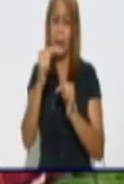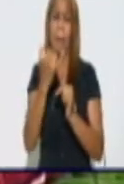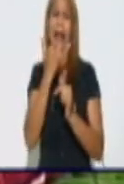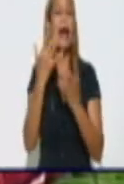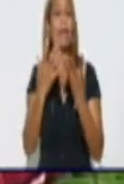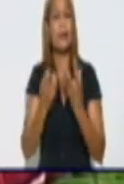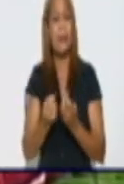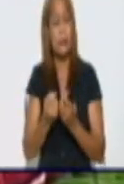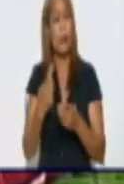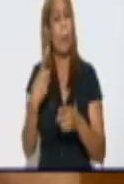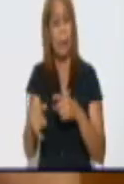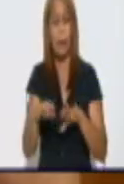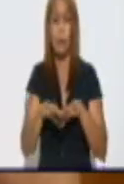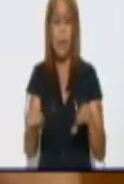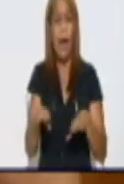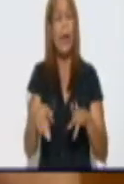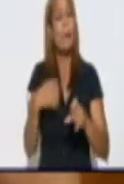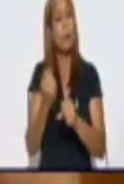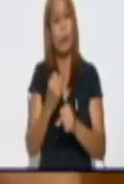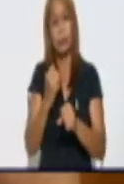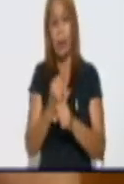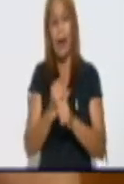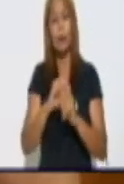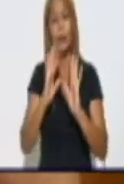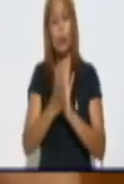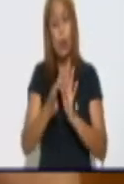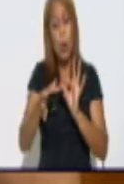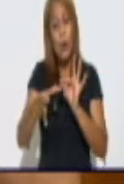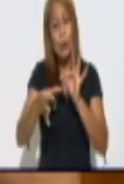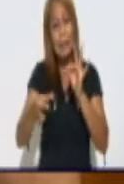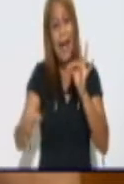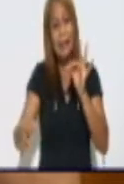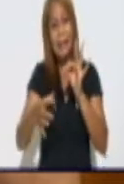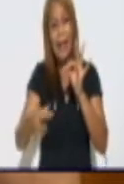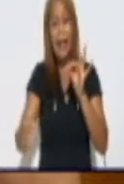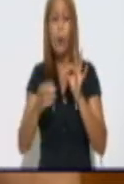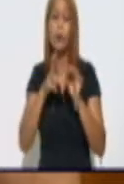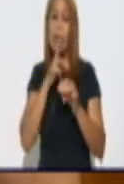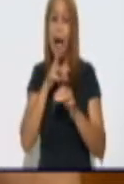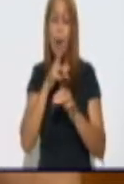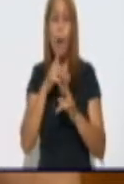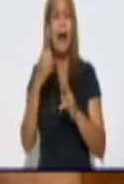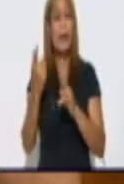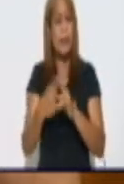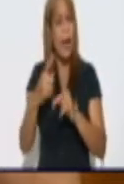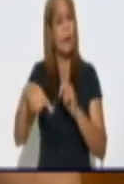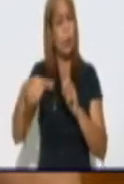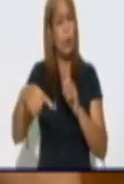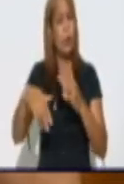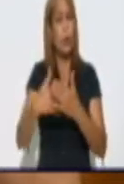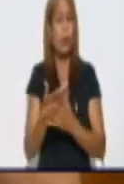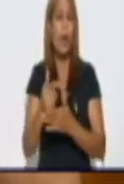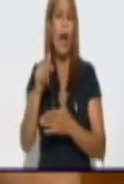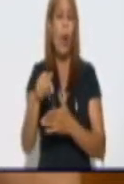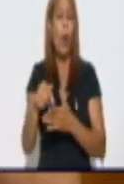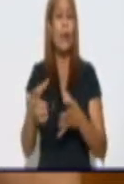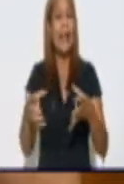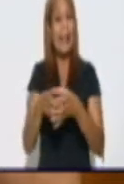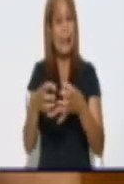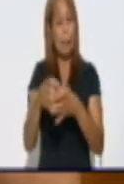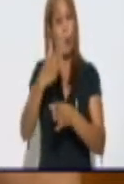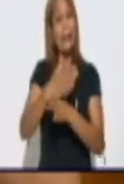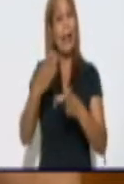las obstrucciones y los salideros que van saliendo a diario. Hoy se encuentra el equipo de obstrucción trabajando